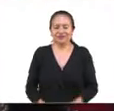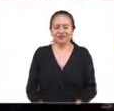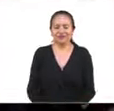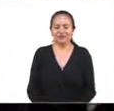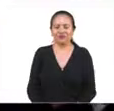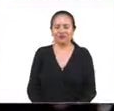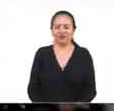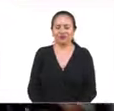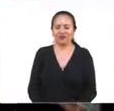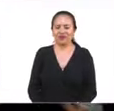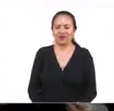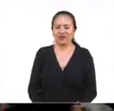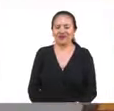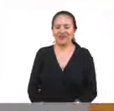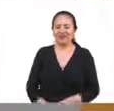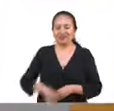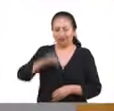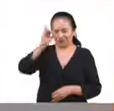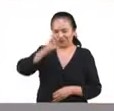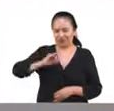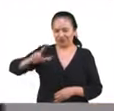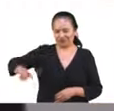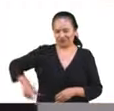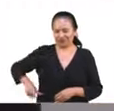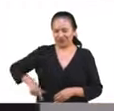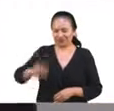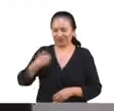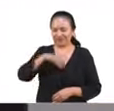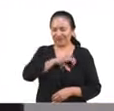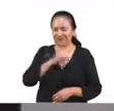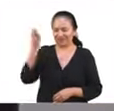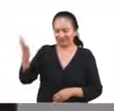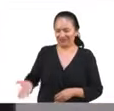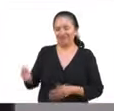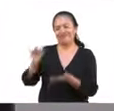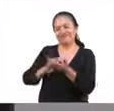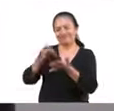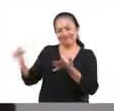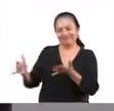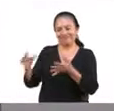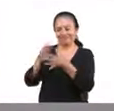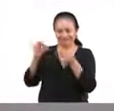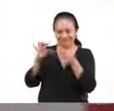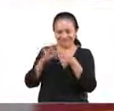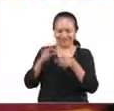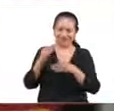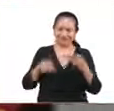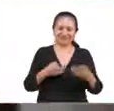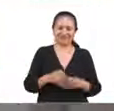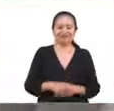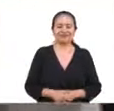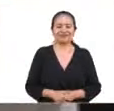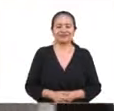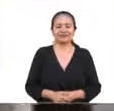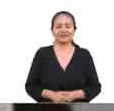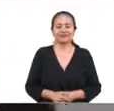¡Viva! Agradecemos el mensaje de la jefa de gobierno de la Ciudad de México, doctora Claudia Sheinbaum Pardo.